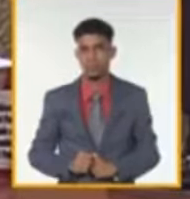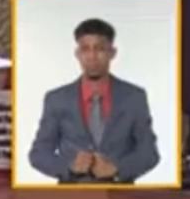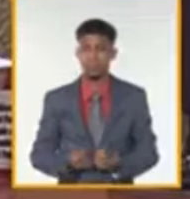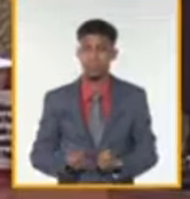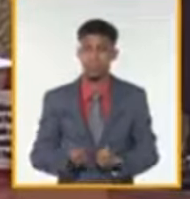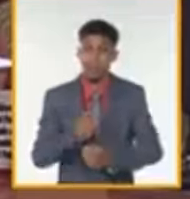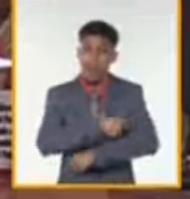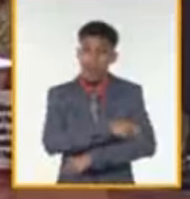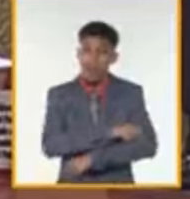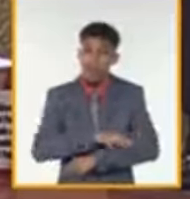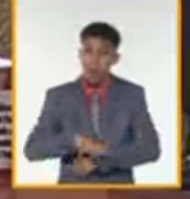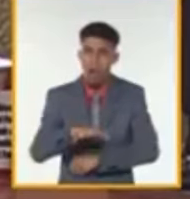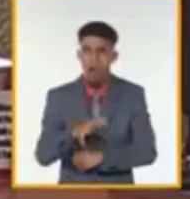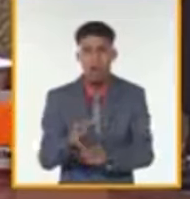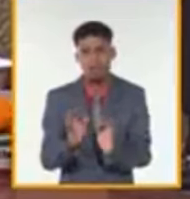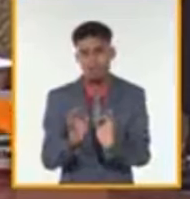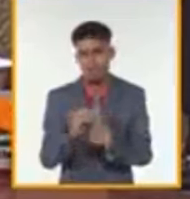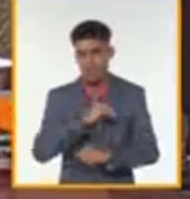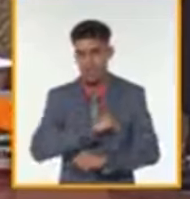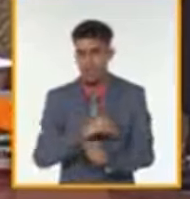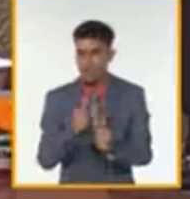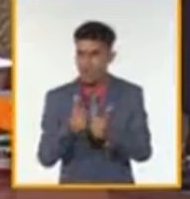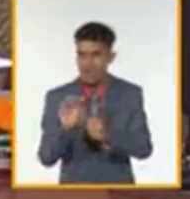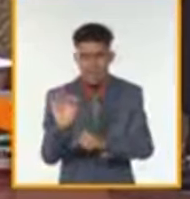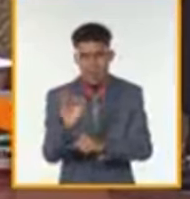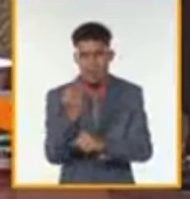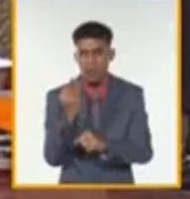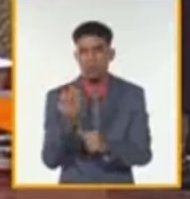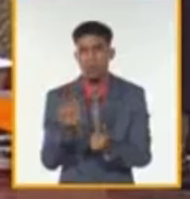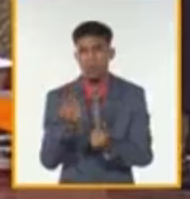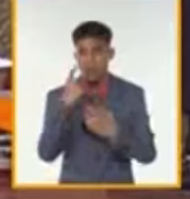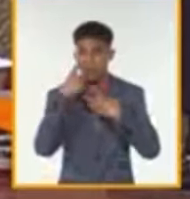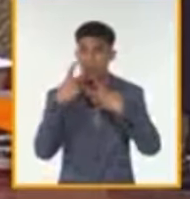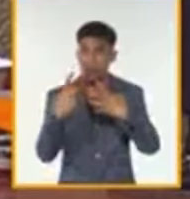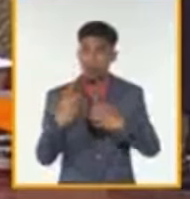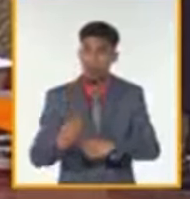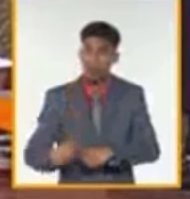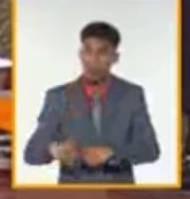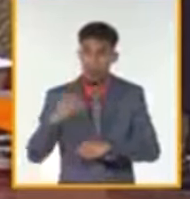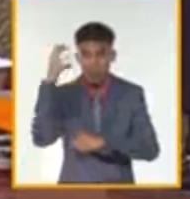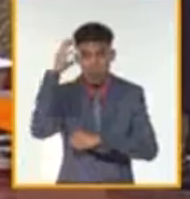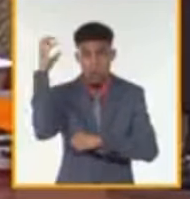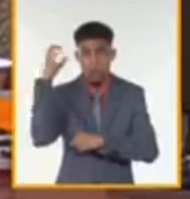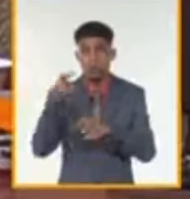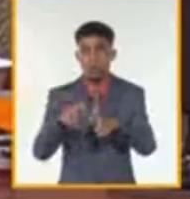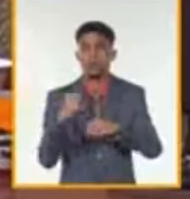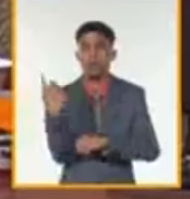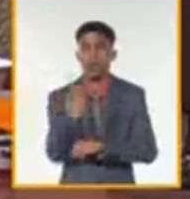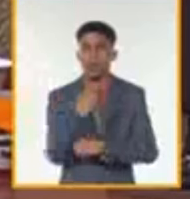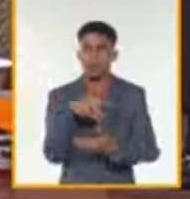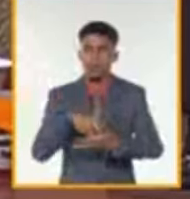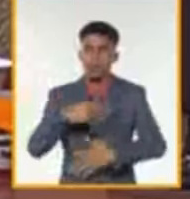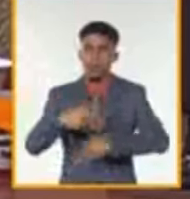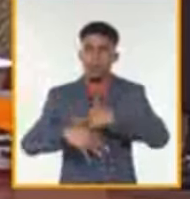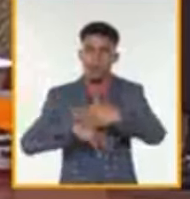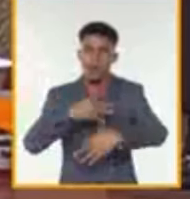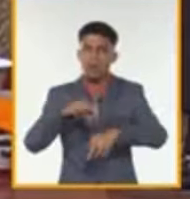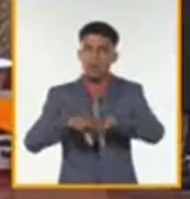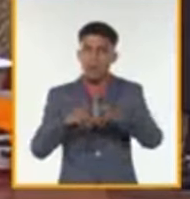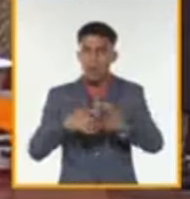creo que ha sido una motivación la rendición de cuenta a la del gobierno a la asamblea nacional del poder popular y